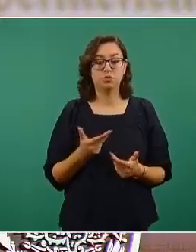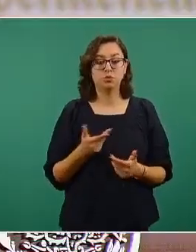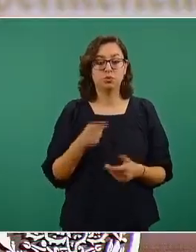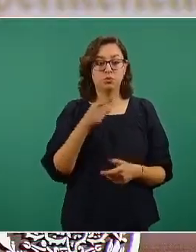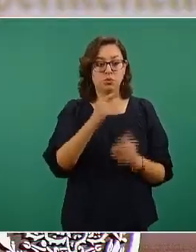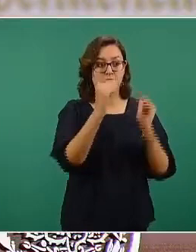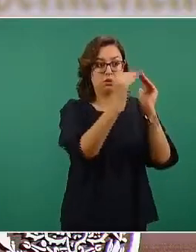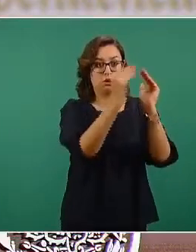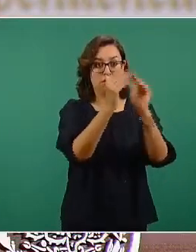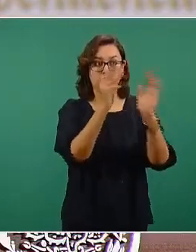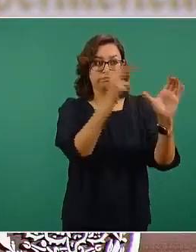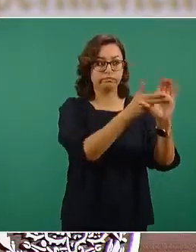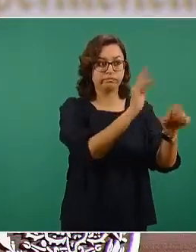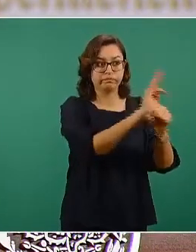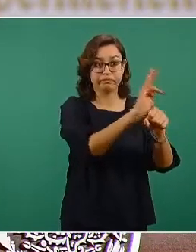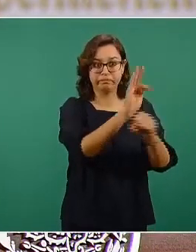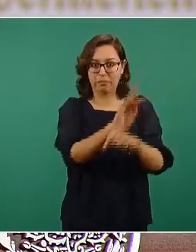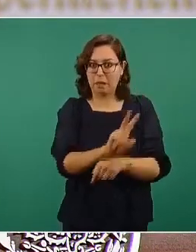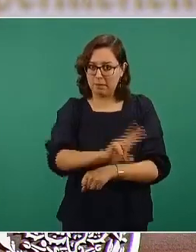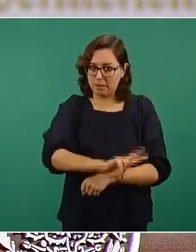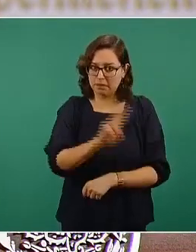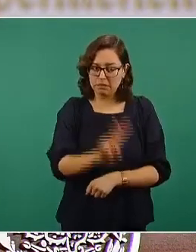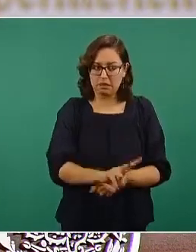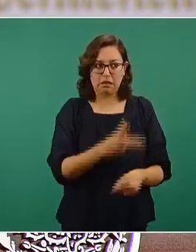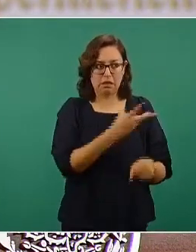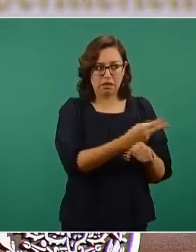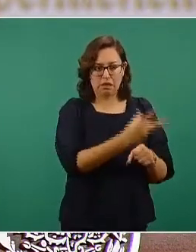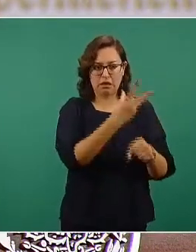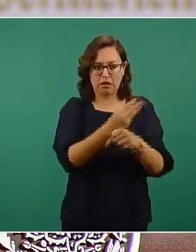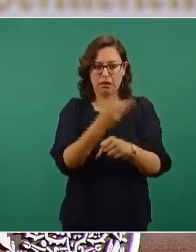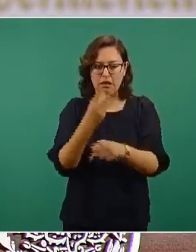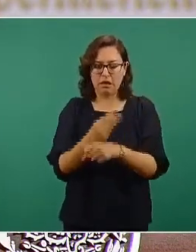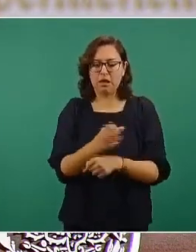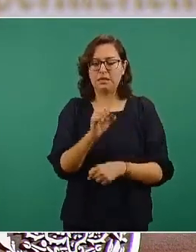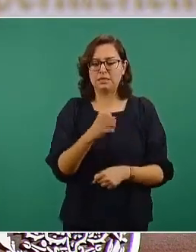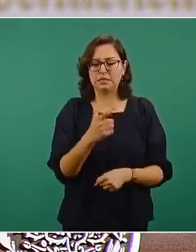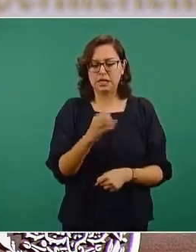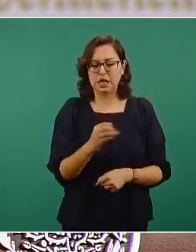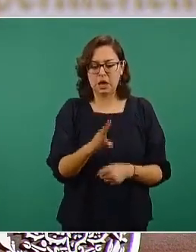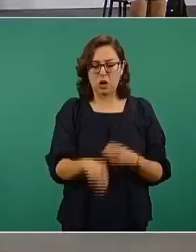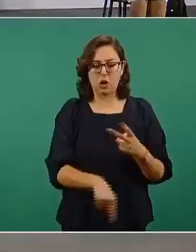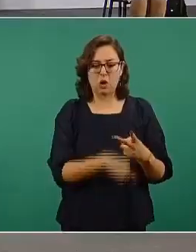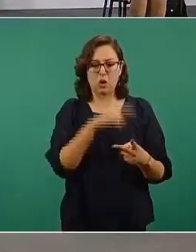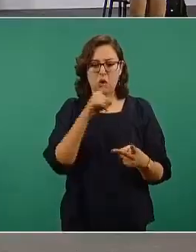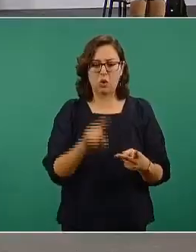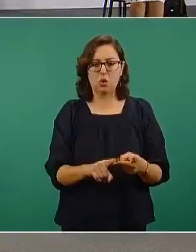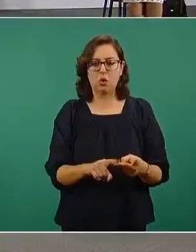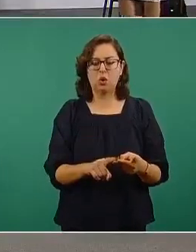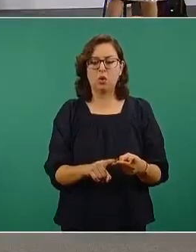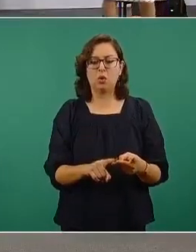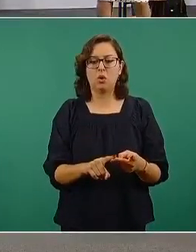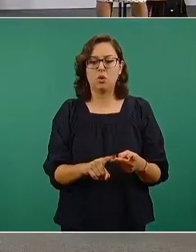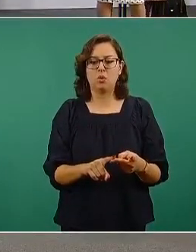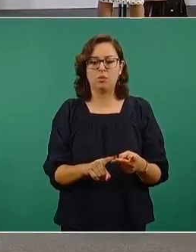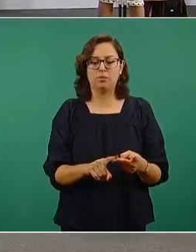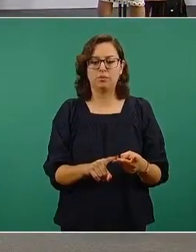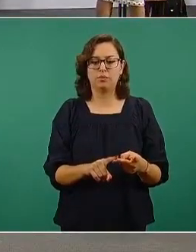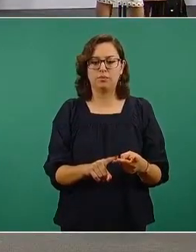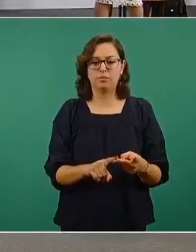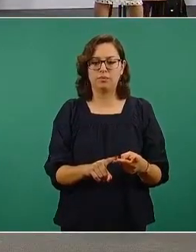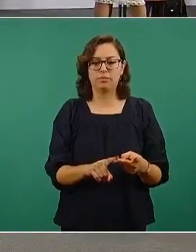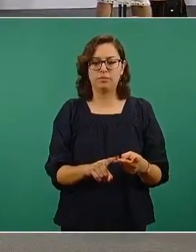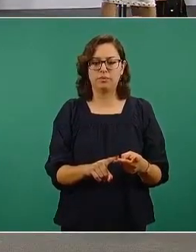los refugios, tanto la Secretaría de Gobernación, el Instituto Nacional de Desarrollo Social, el Instituto Nacional de las Mujeres,